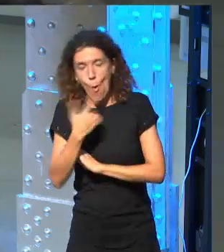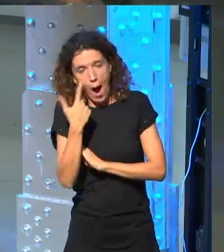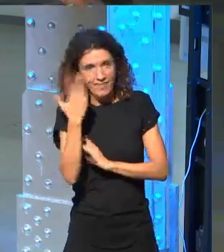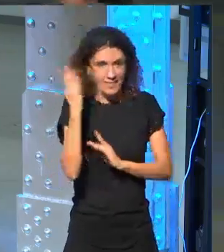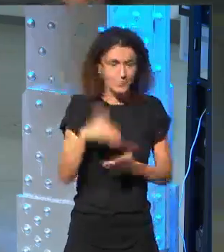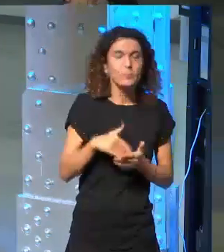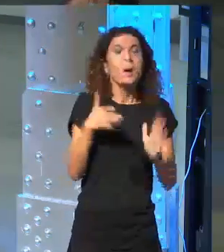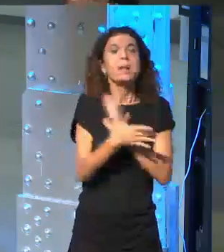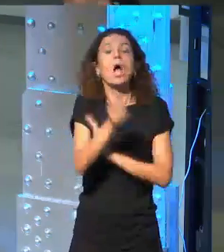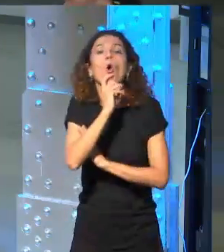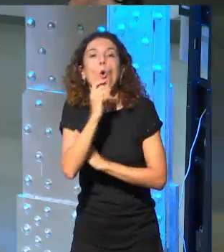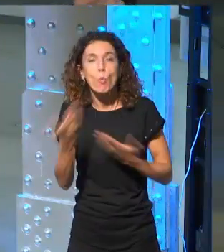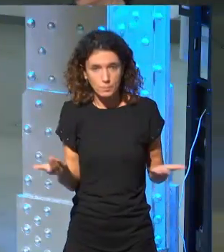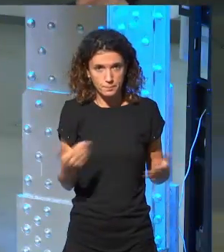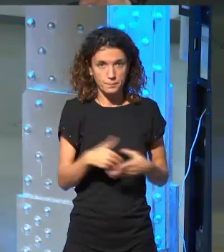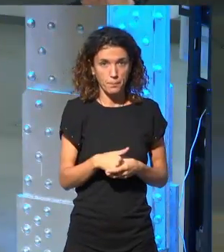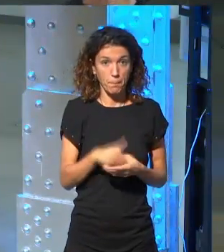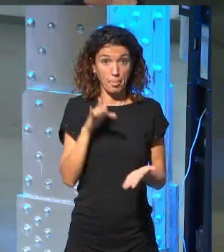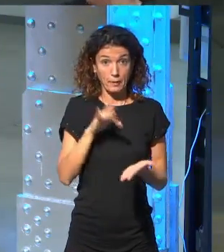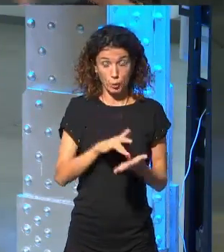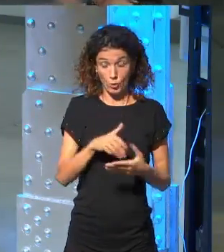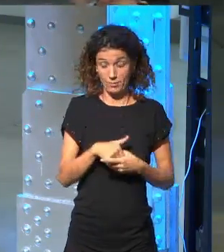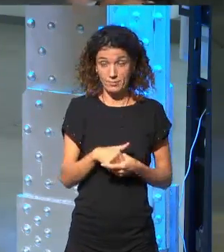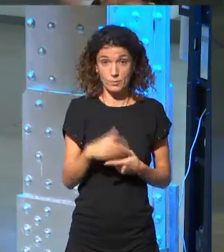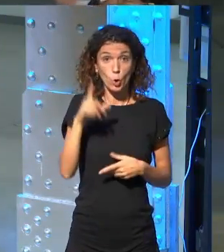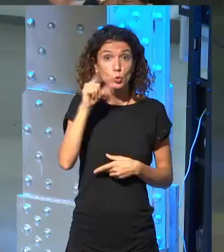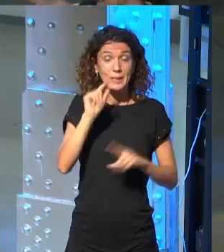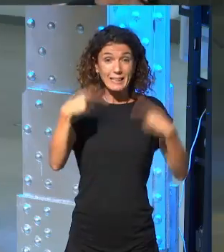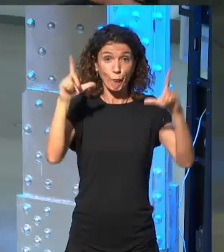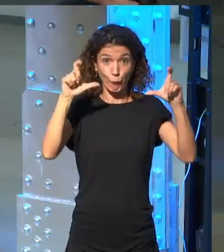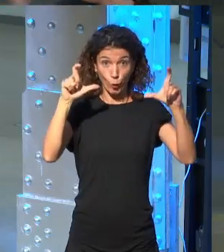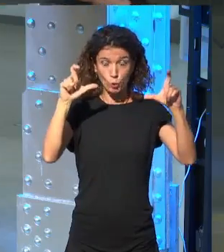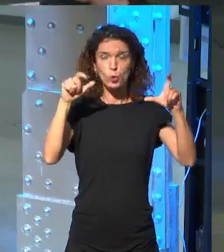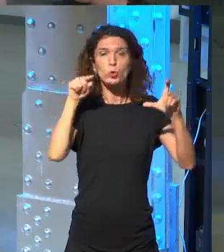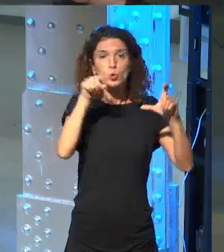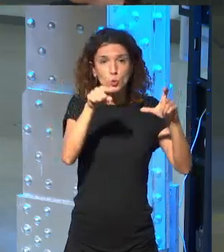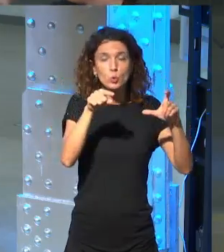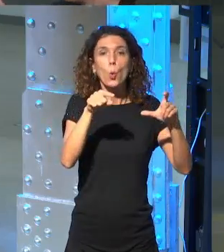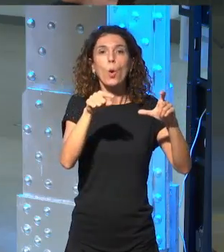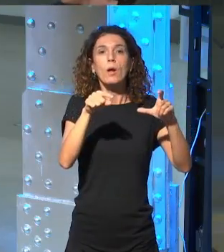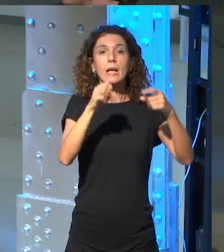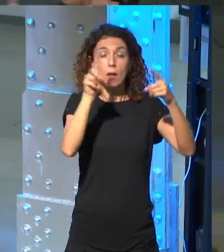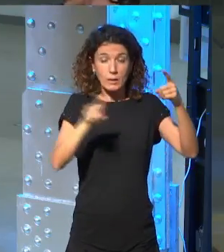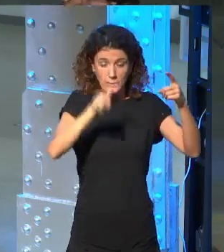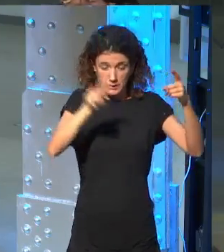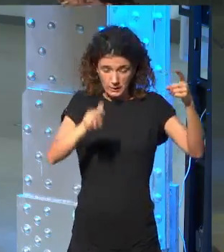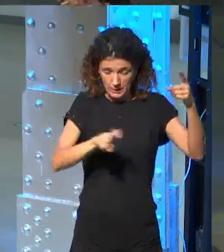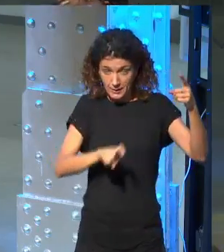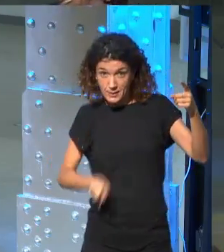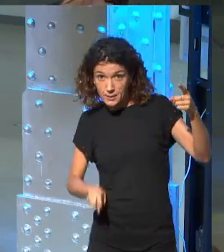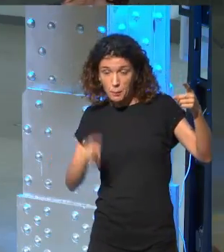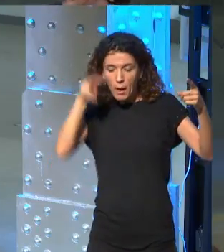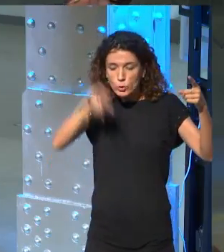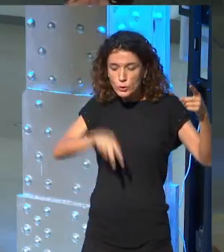¿Y cómo se lo explicaste? Pues mira, le pasé el tweet de esta foto. Dije, tú haz scroll para abajo, que si no te vas a perder. Es